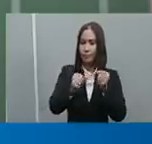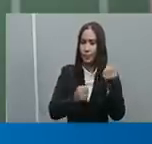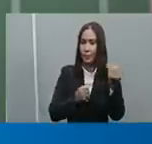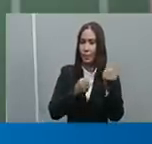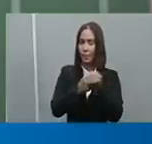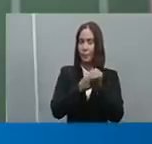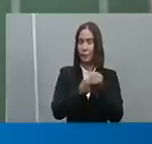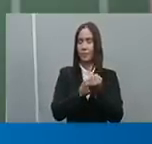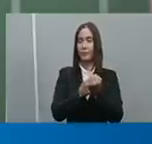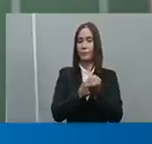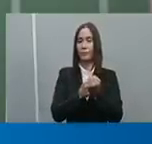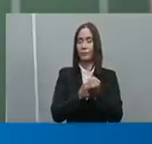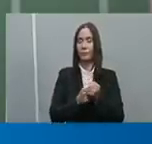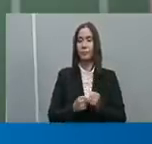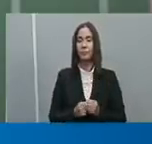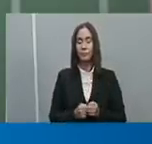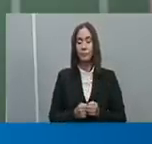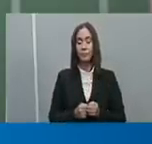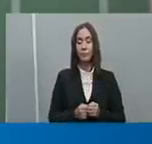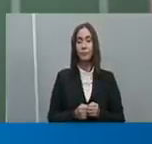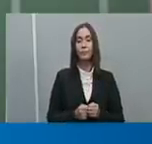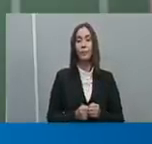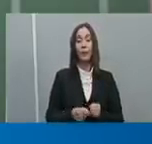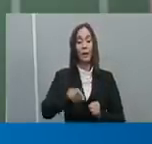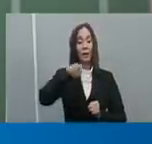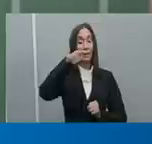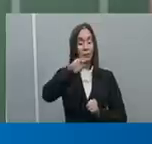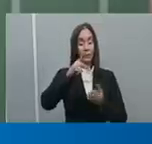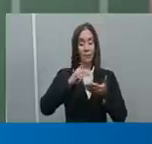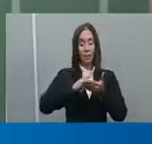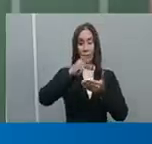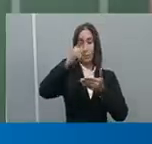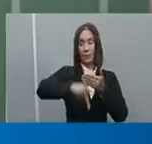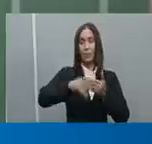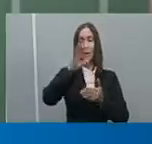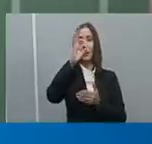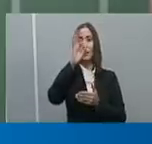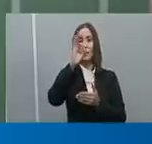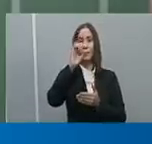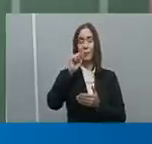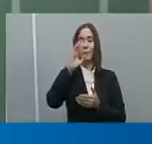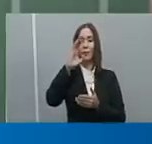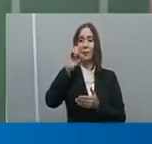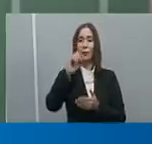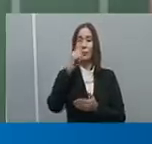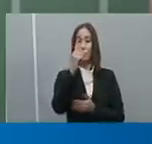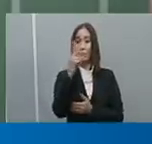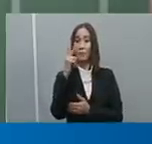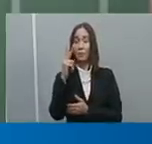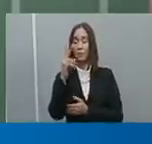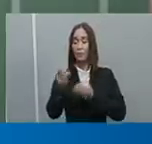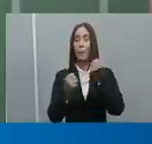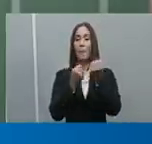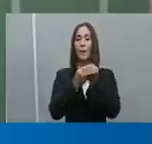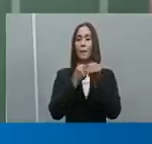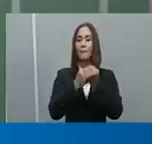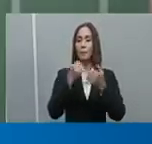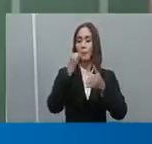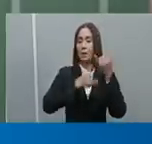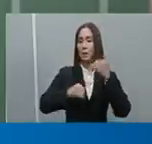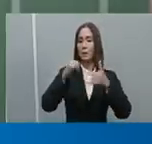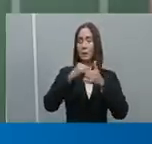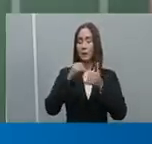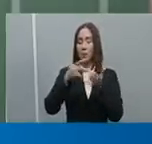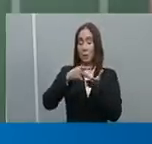porque no sería justo. De esta forma, el programa Fase 1 y Fase 2, que apoya a las empresas y